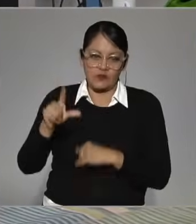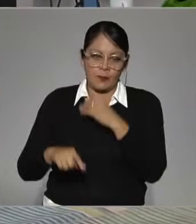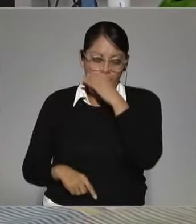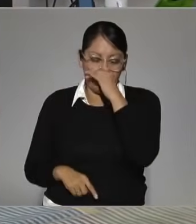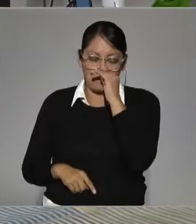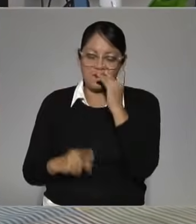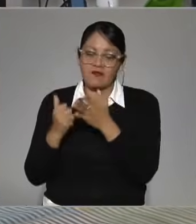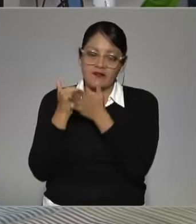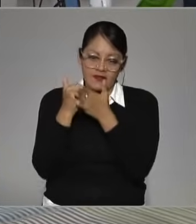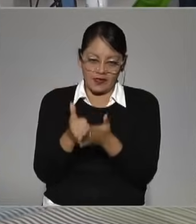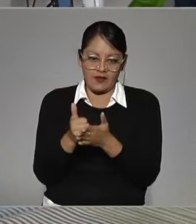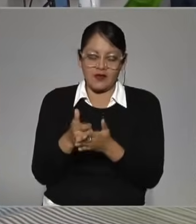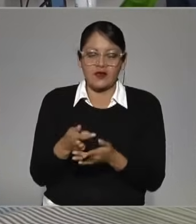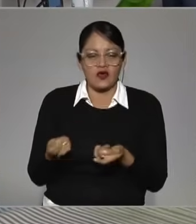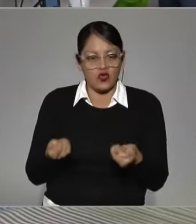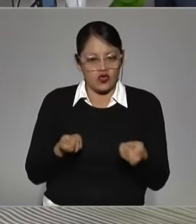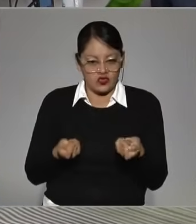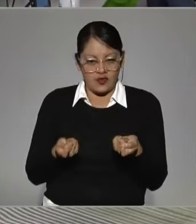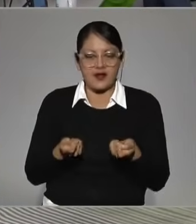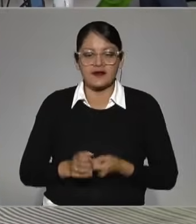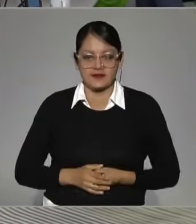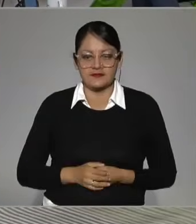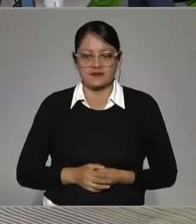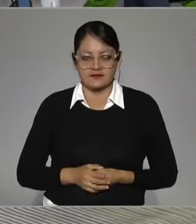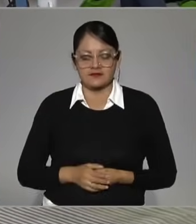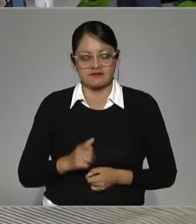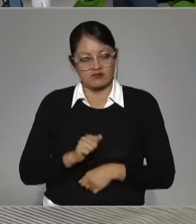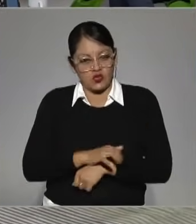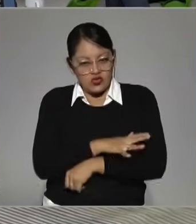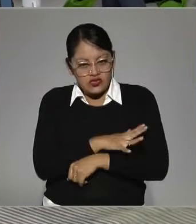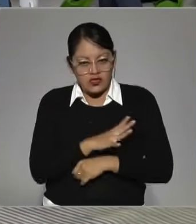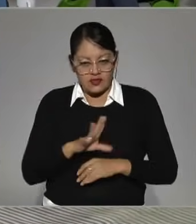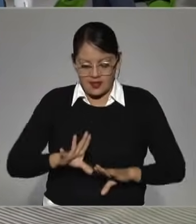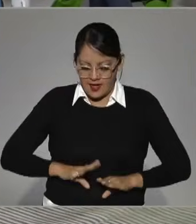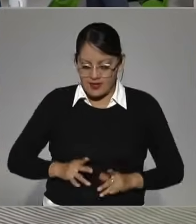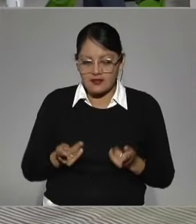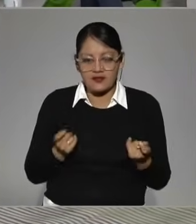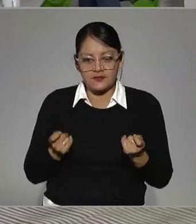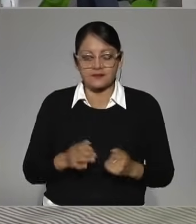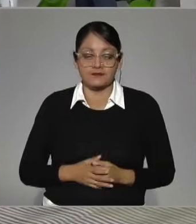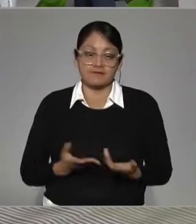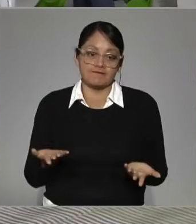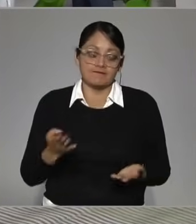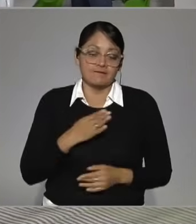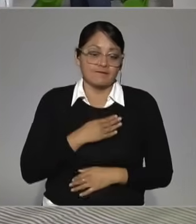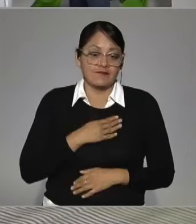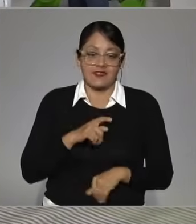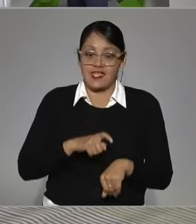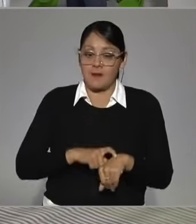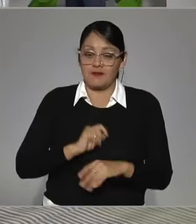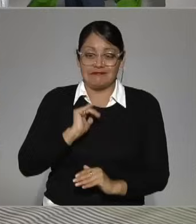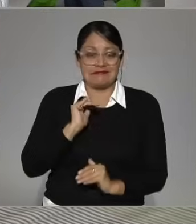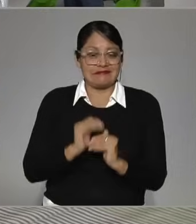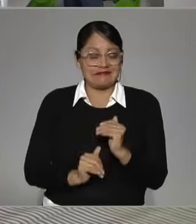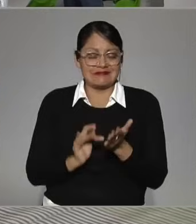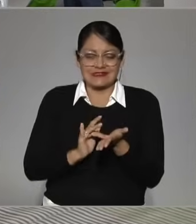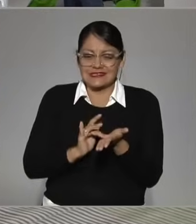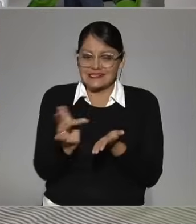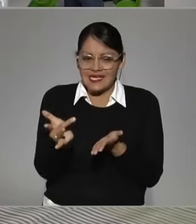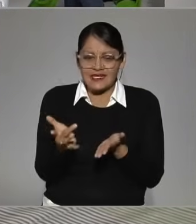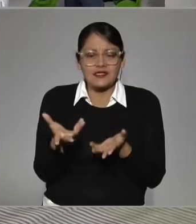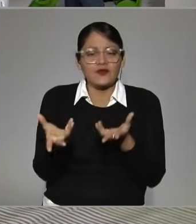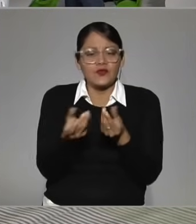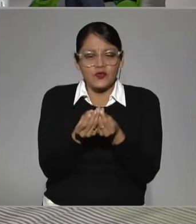que va a ayudar a regular algunas emociones y algunas conductas. Muy bien, pues se nos termina el tiempo. Muchísimas gracias por estar